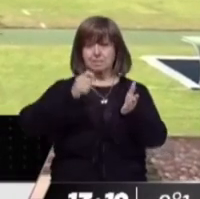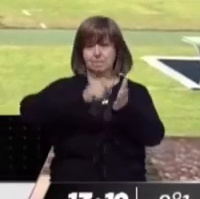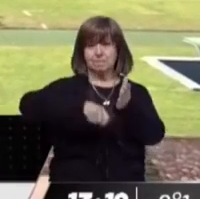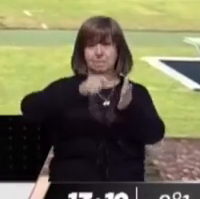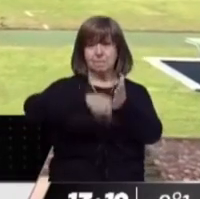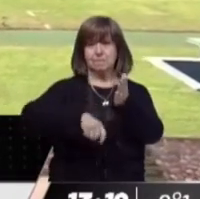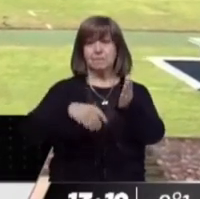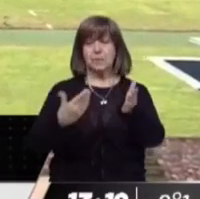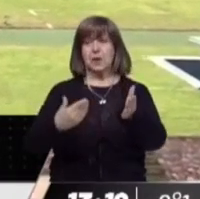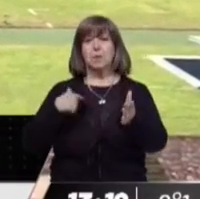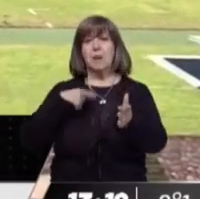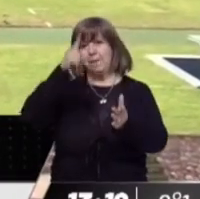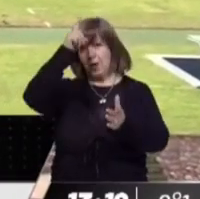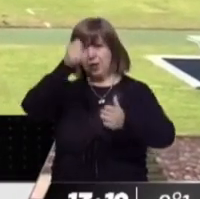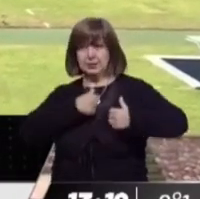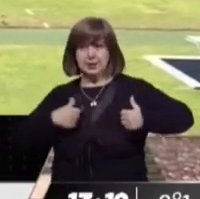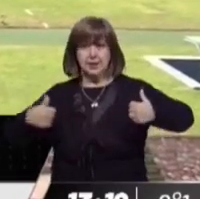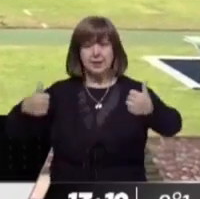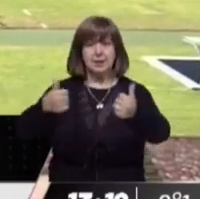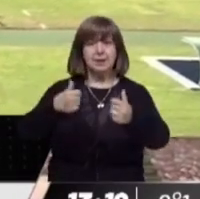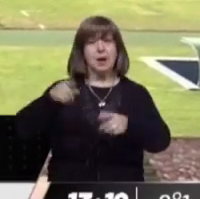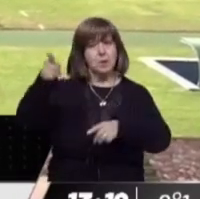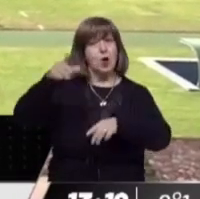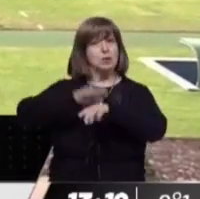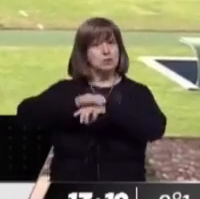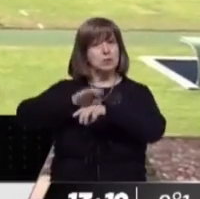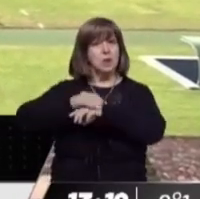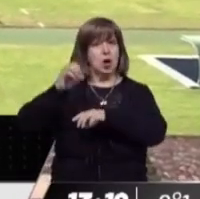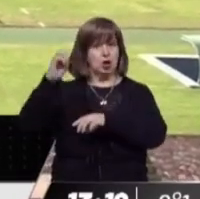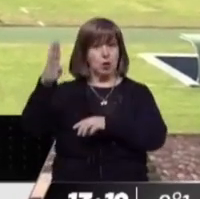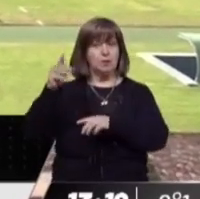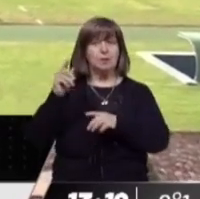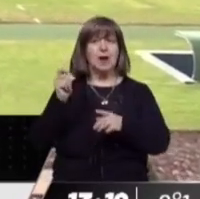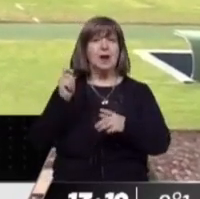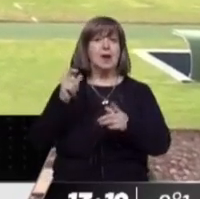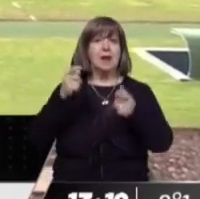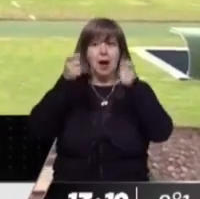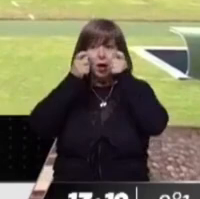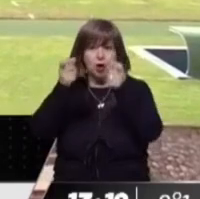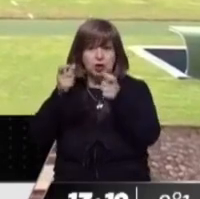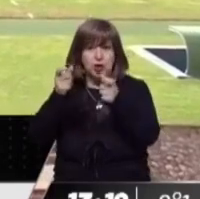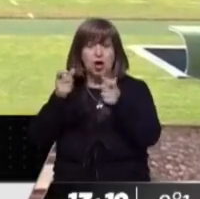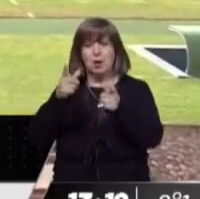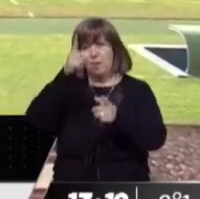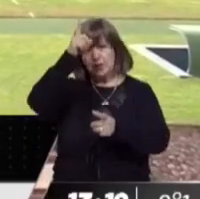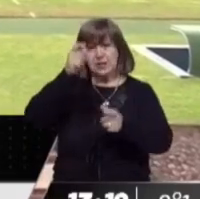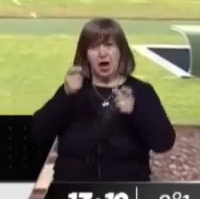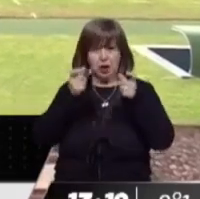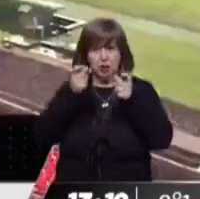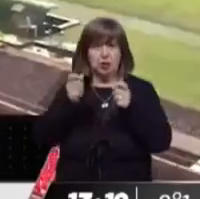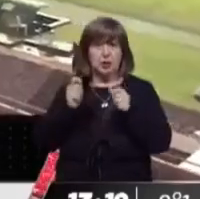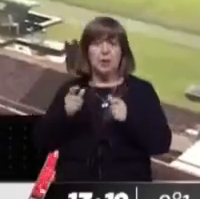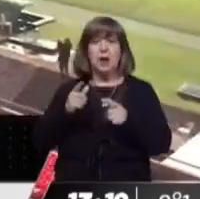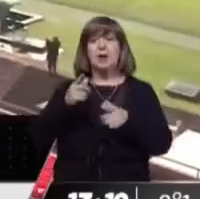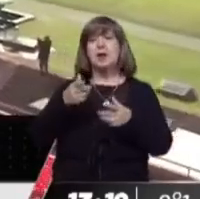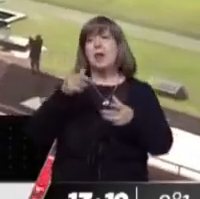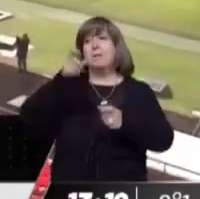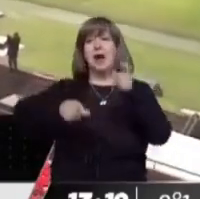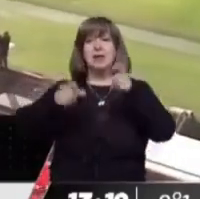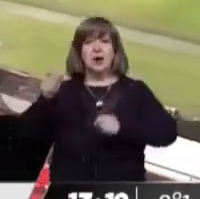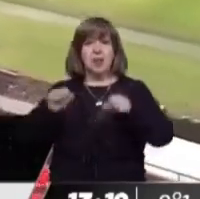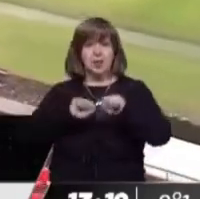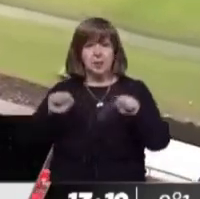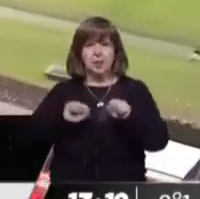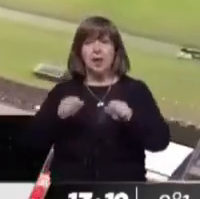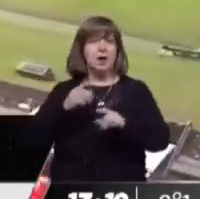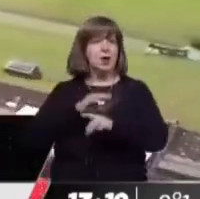operativo policial de la provincia pero el club tiene su responsabilidad para que haya controles que los delincuentes no ingresen O